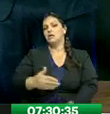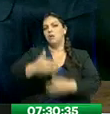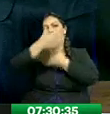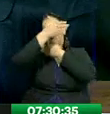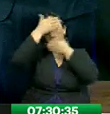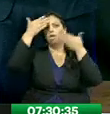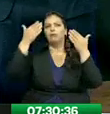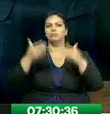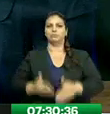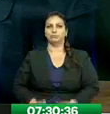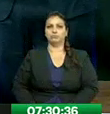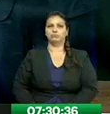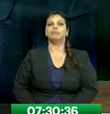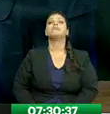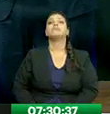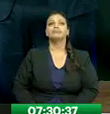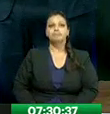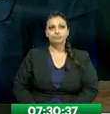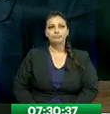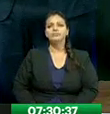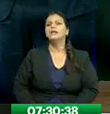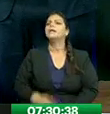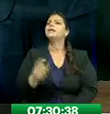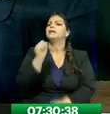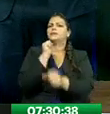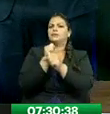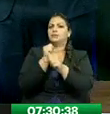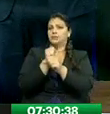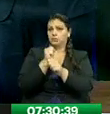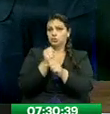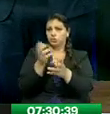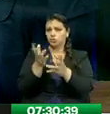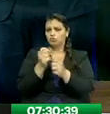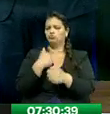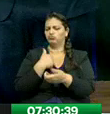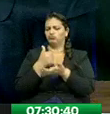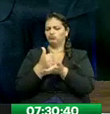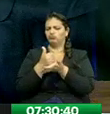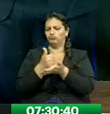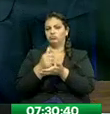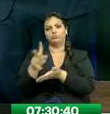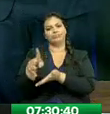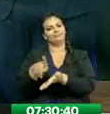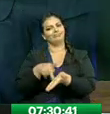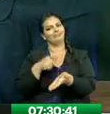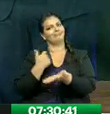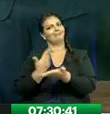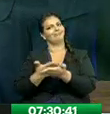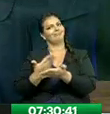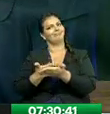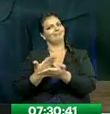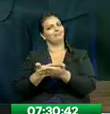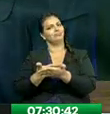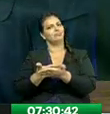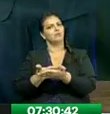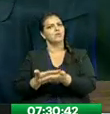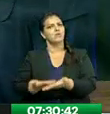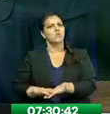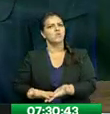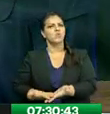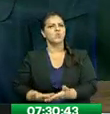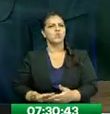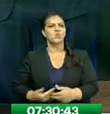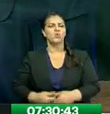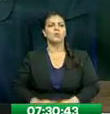organización delictiva dedicada a ofertar puestos de trabajo en diferentes instituciones del Estado. Cabe destacar que